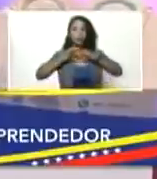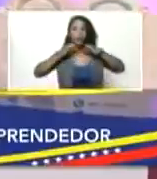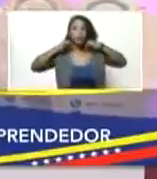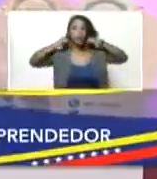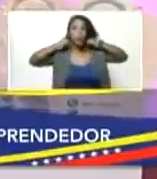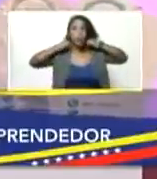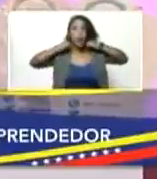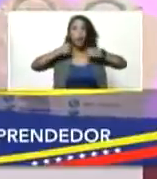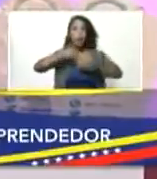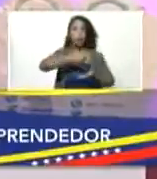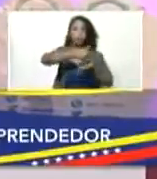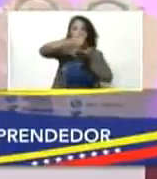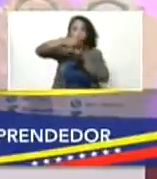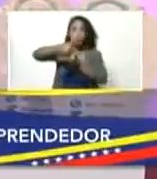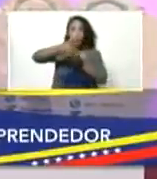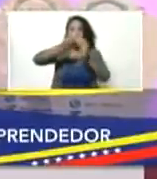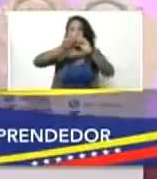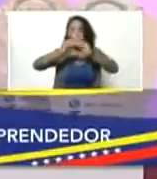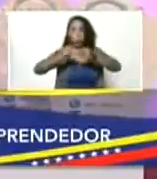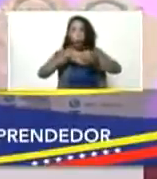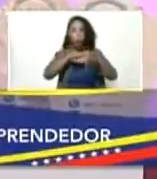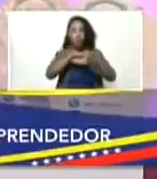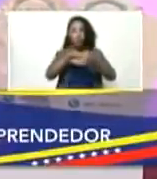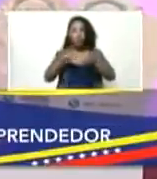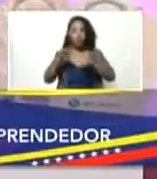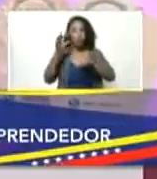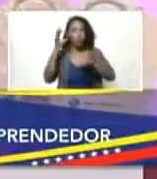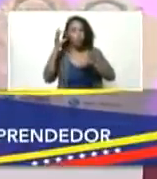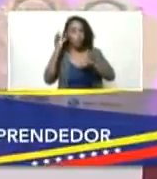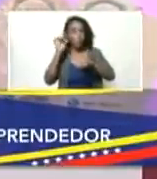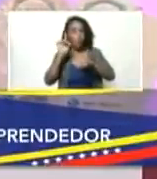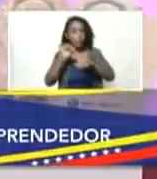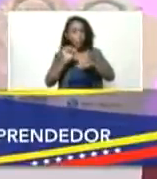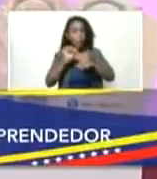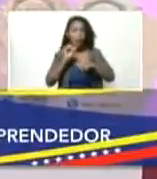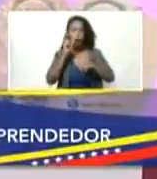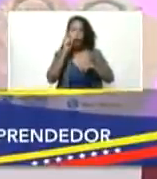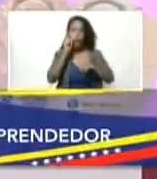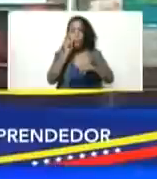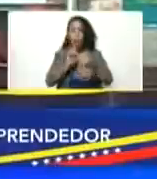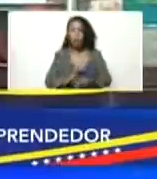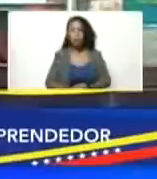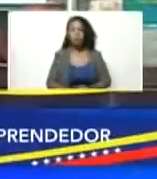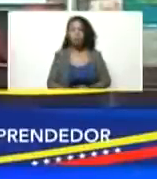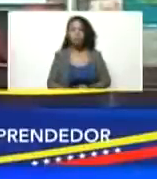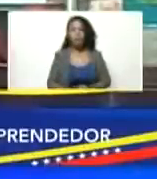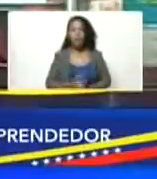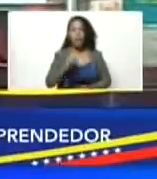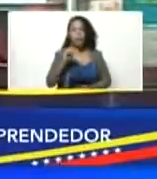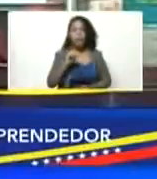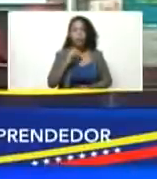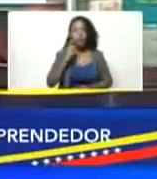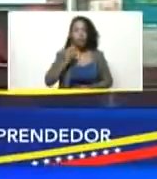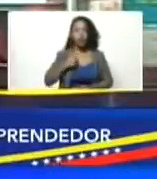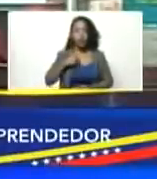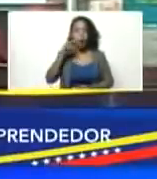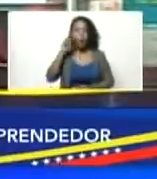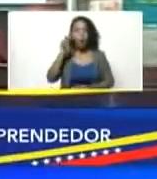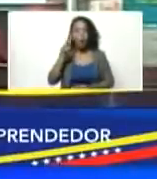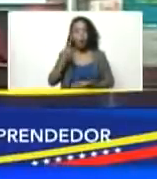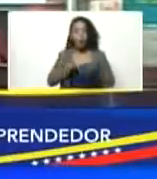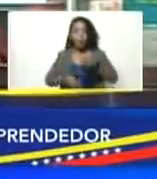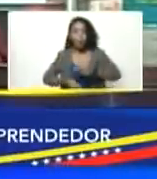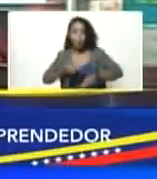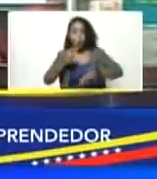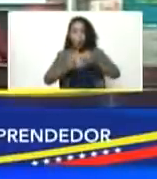collares, adornos para mujeres y también para hombres. Allá también veo a Constructora